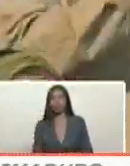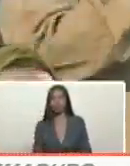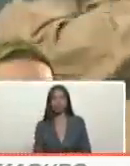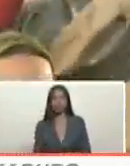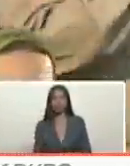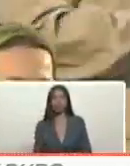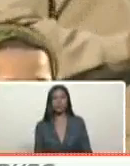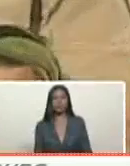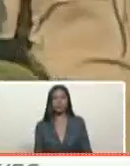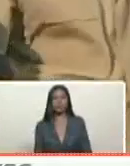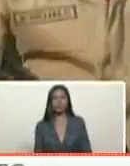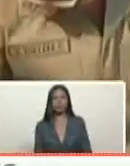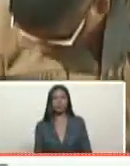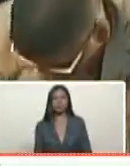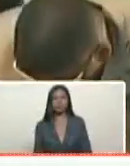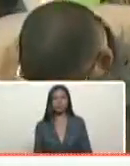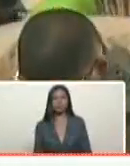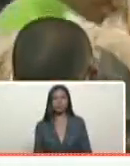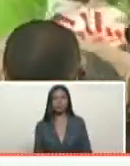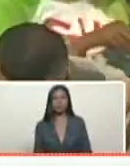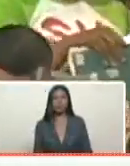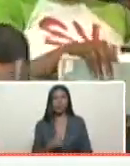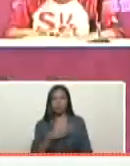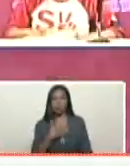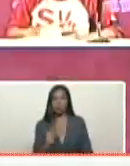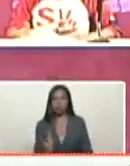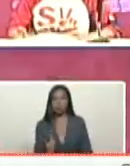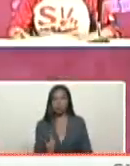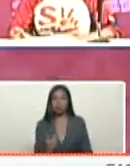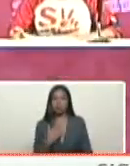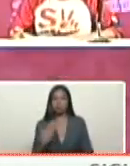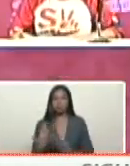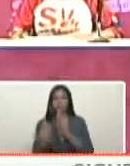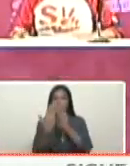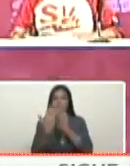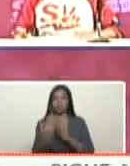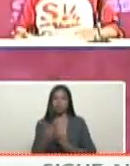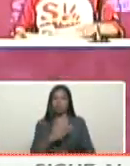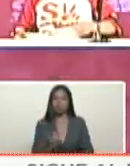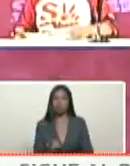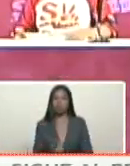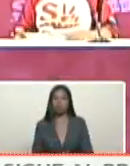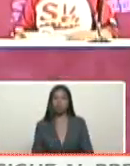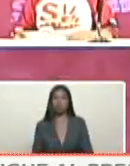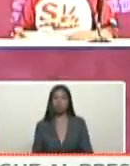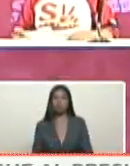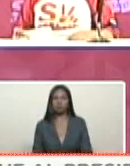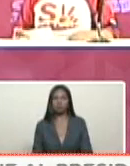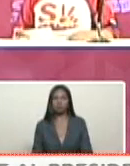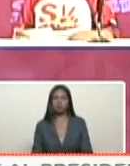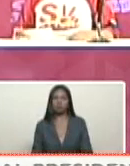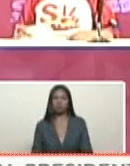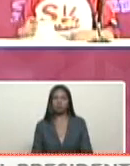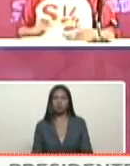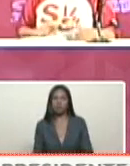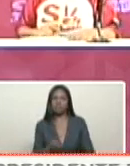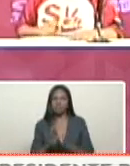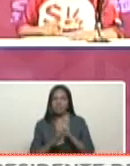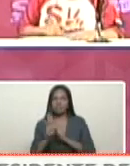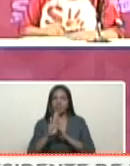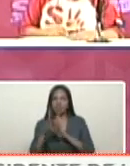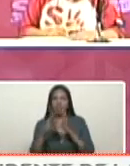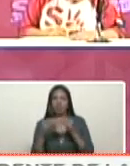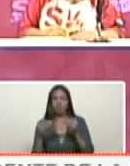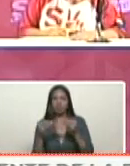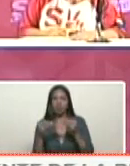Yo quiero, fíjense ustedes, entonces, la primer frente de batalla, les estoy diciendo, es el desarrollo de todas las misiones y